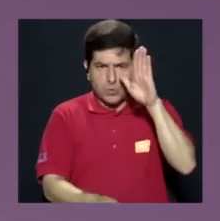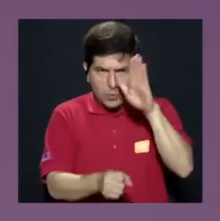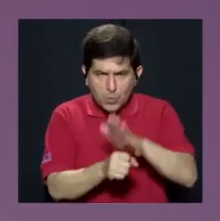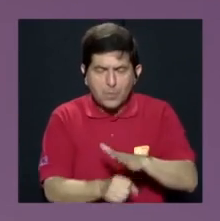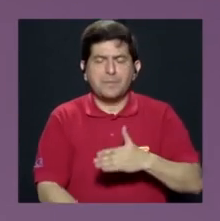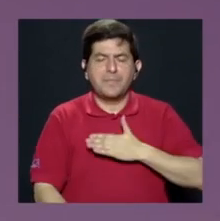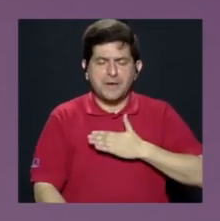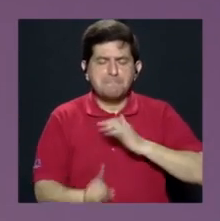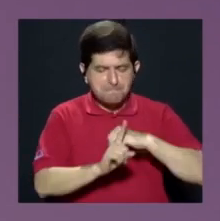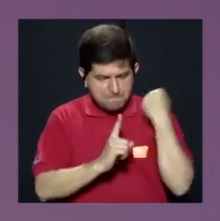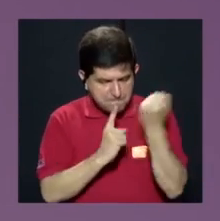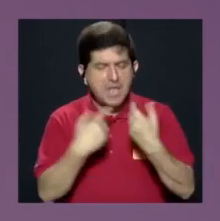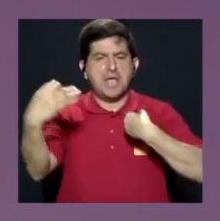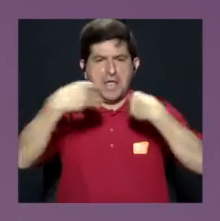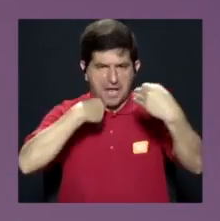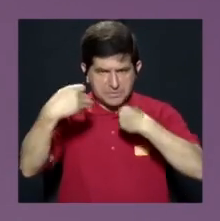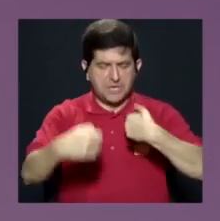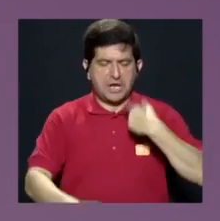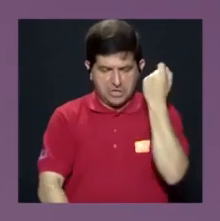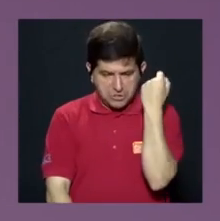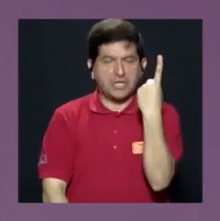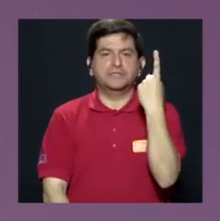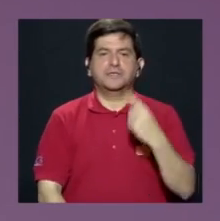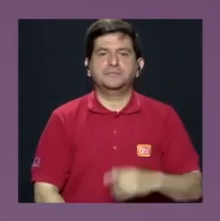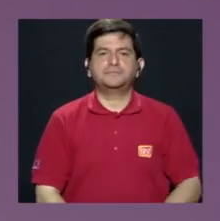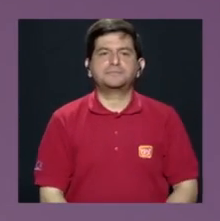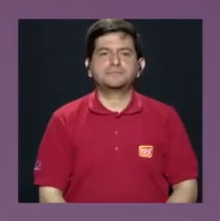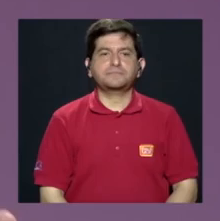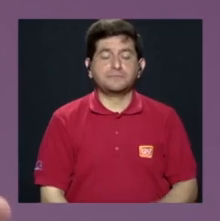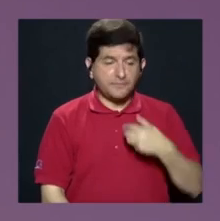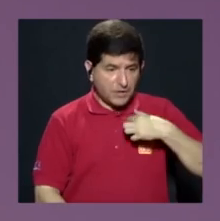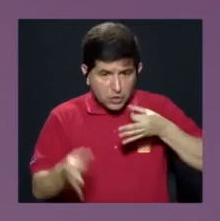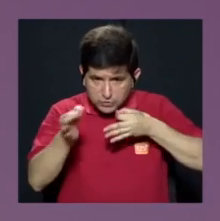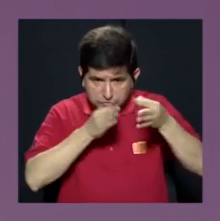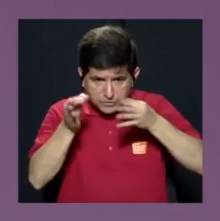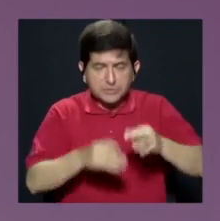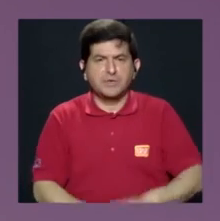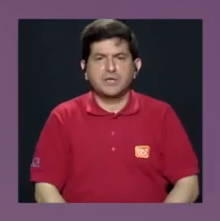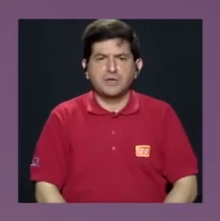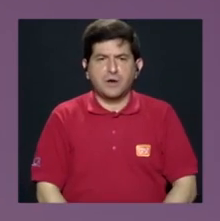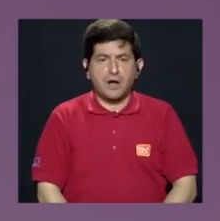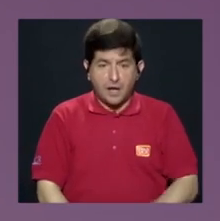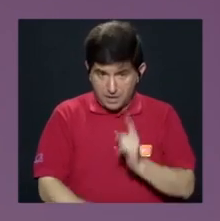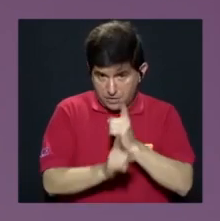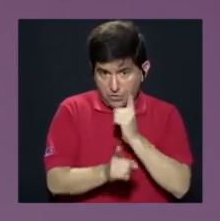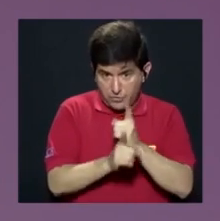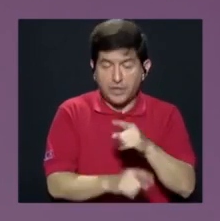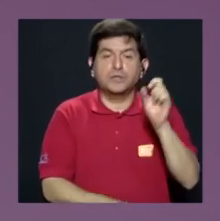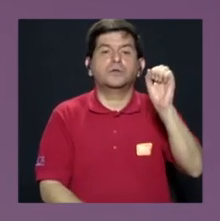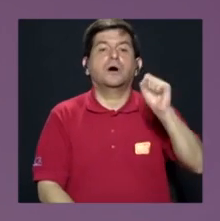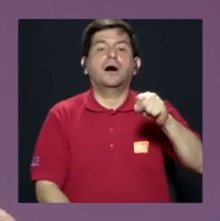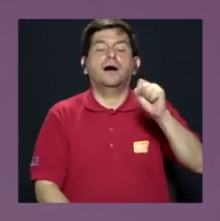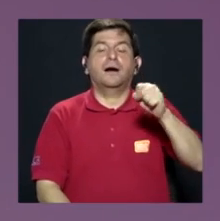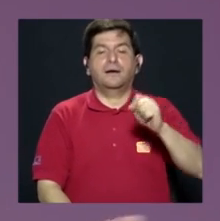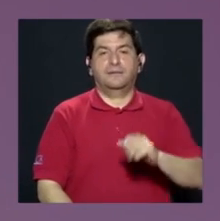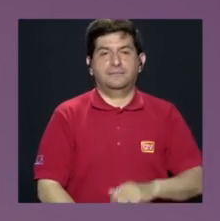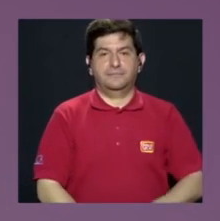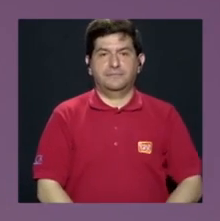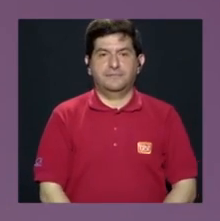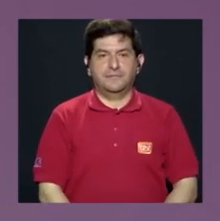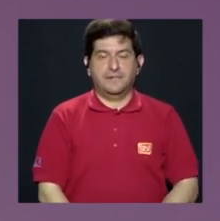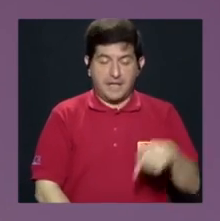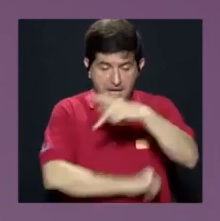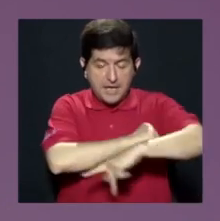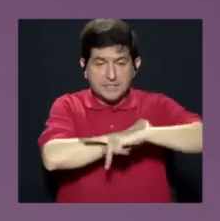a mí. Entonces él me tiene que explicar a que yo lo entienda. Así se lo explico y le parece, sí me parece, porque en